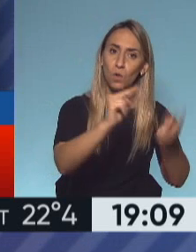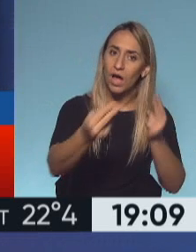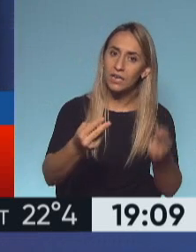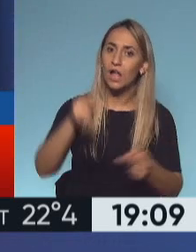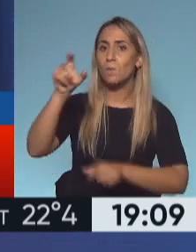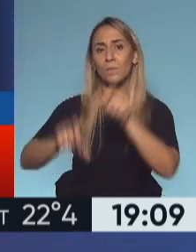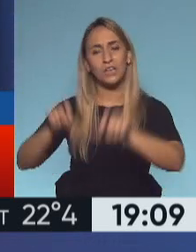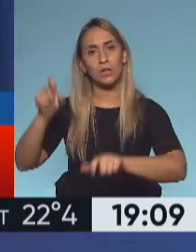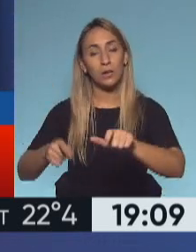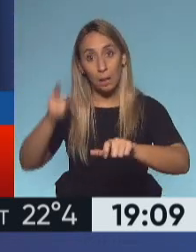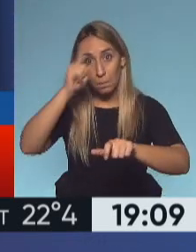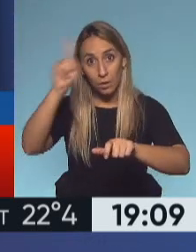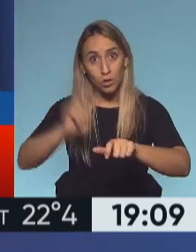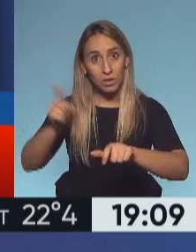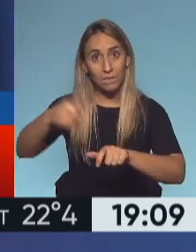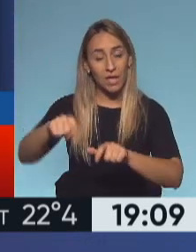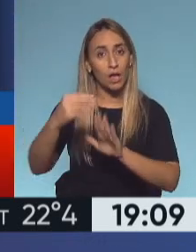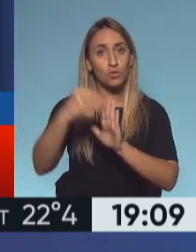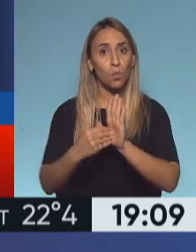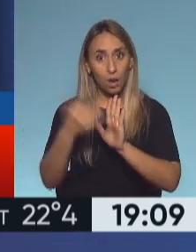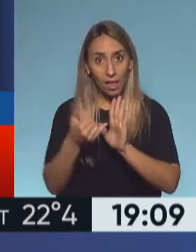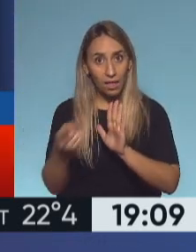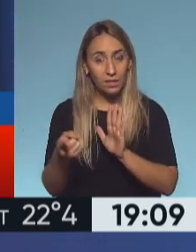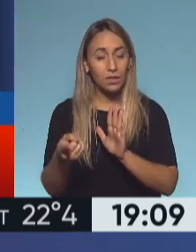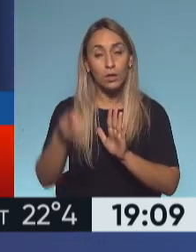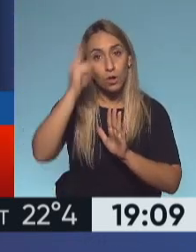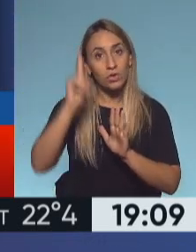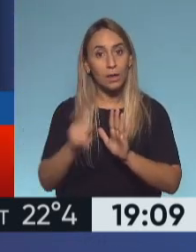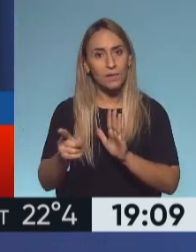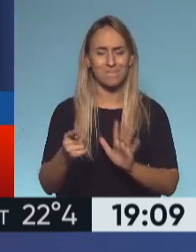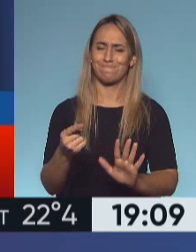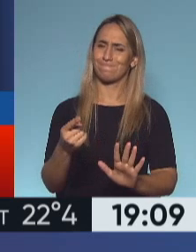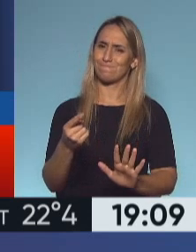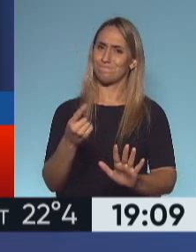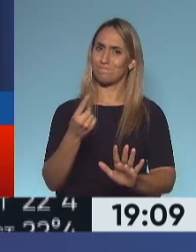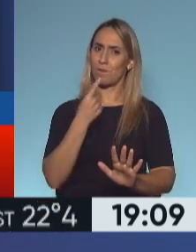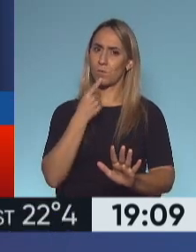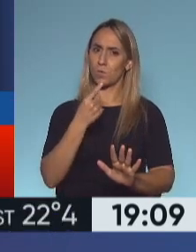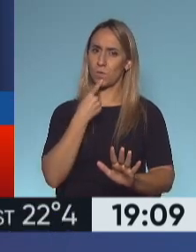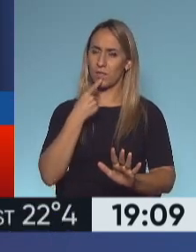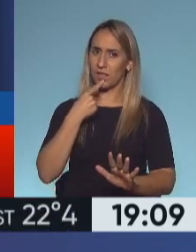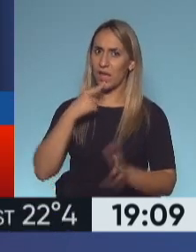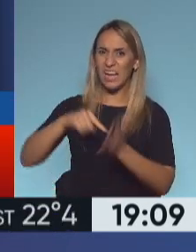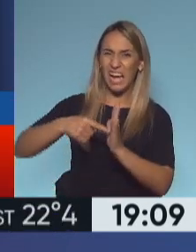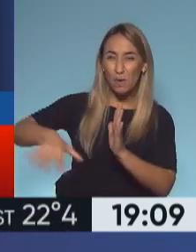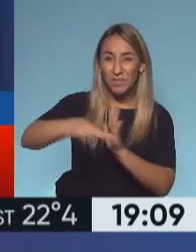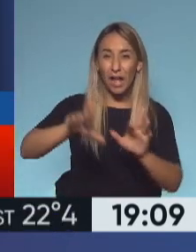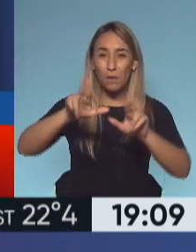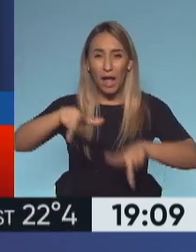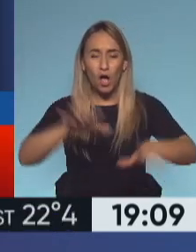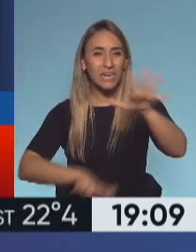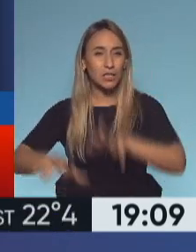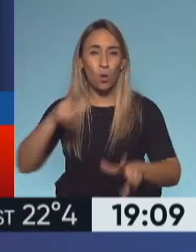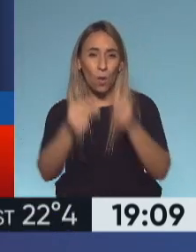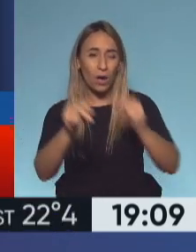sabían que tenían el turno asignado. Ahí vemos otro. Dice: esto me hace dudar de toda la campaña de vacunación en CABA. ¿Cómo asignan